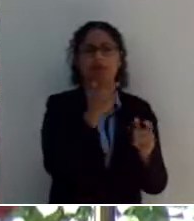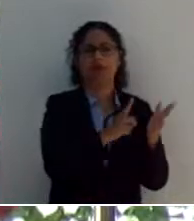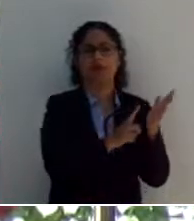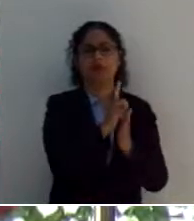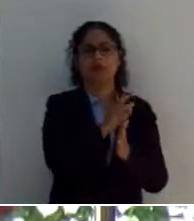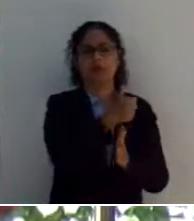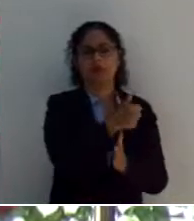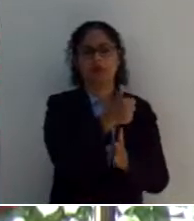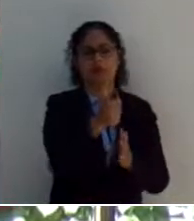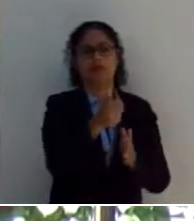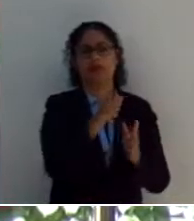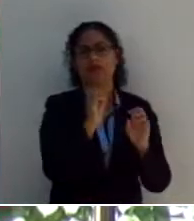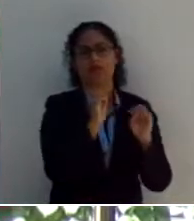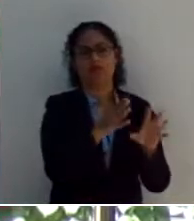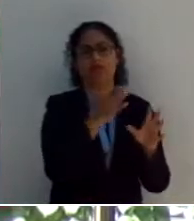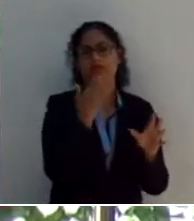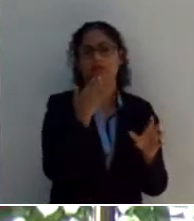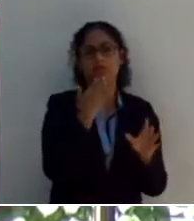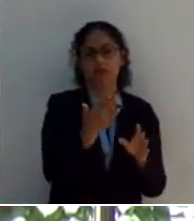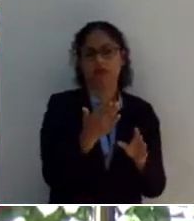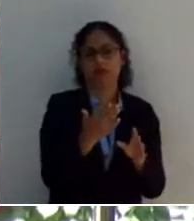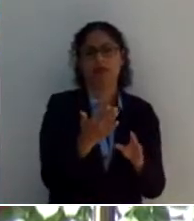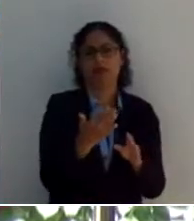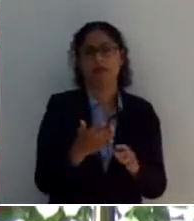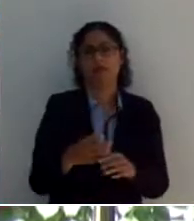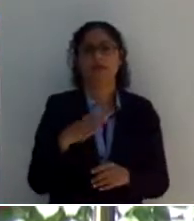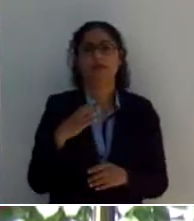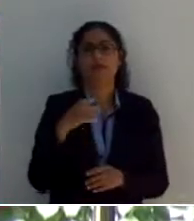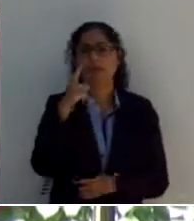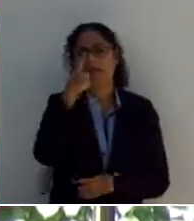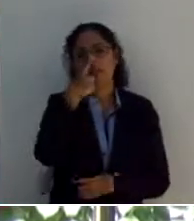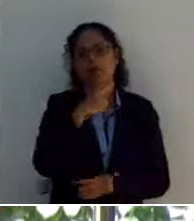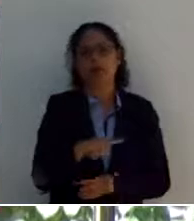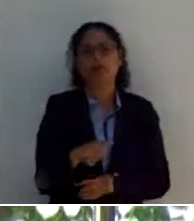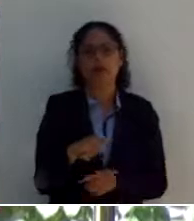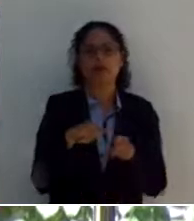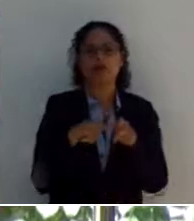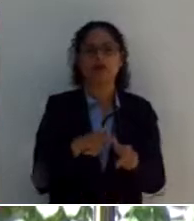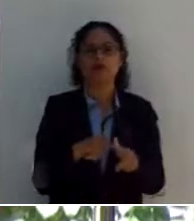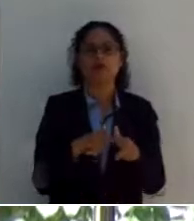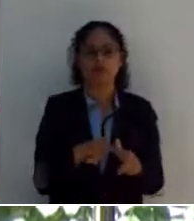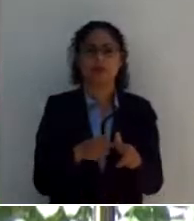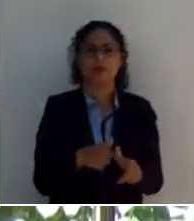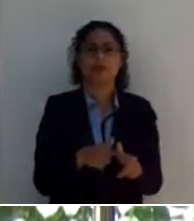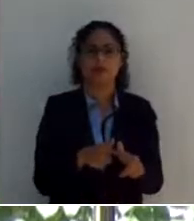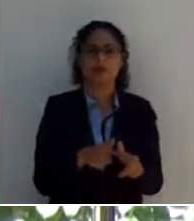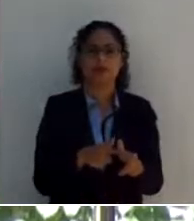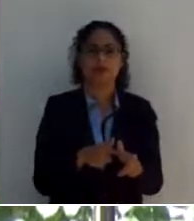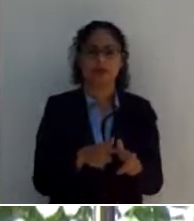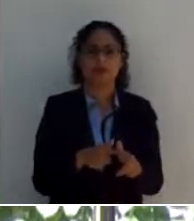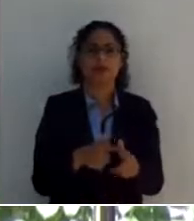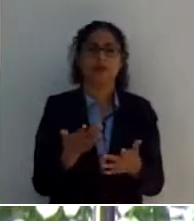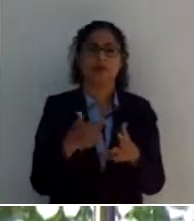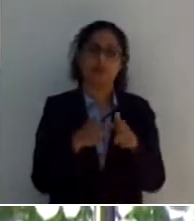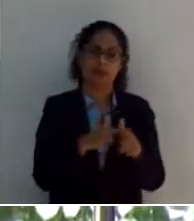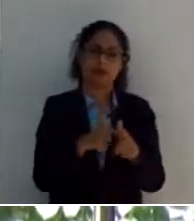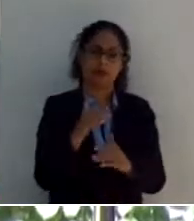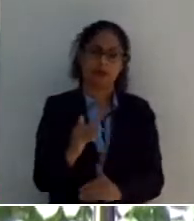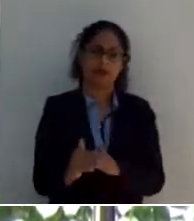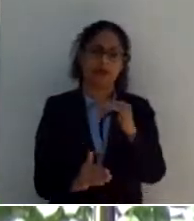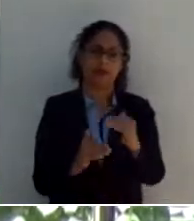Derecho y con las condiciones adecuadas para seguir avanzando y salir